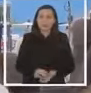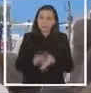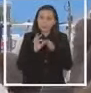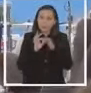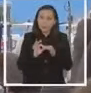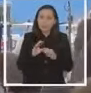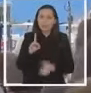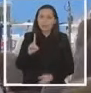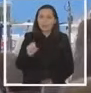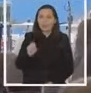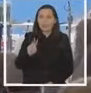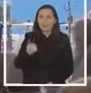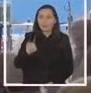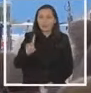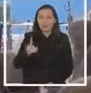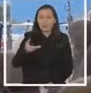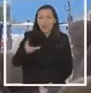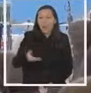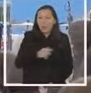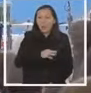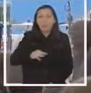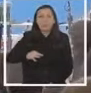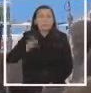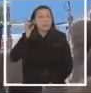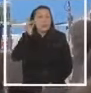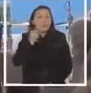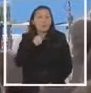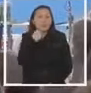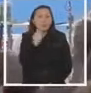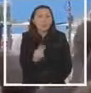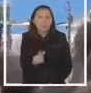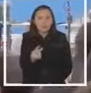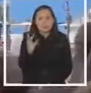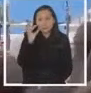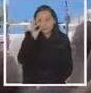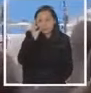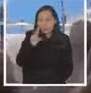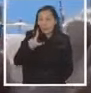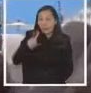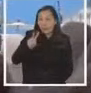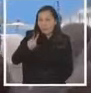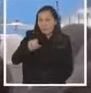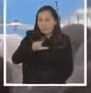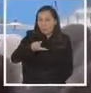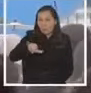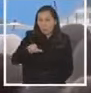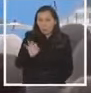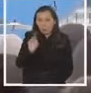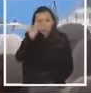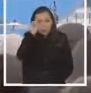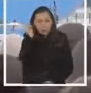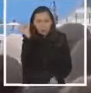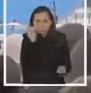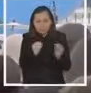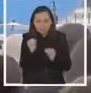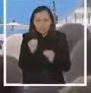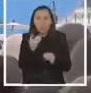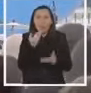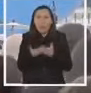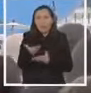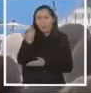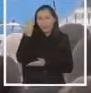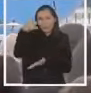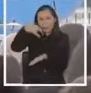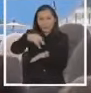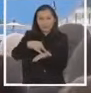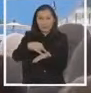esta ceremonia de promulgación de la ley de las 40 horas, que entonces ya a partir de hoy se va a tener que esperar sobre la promulgación en el